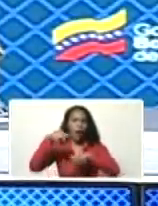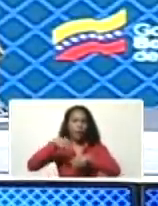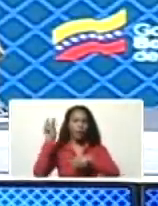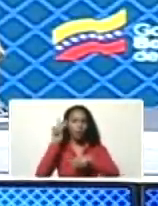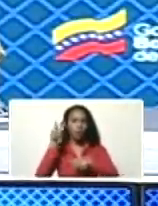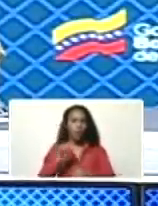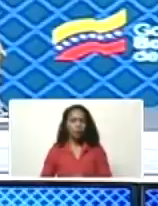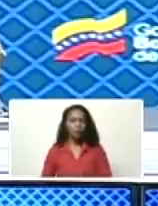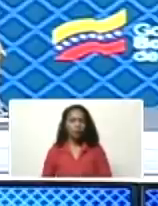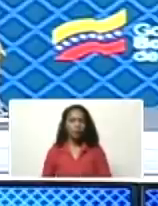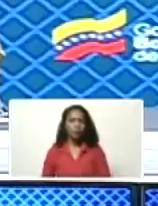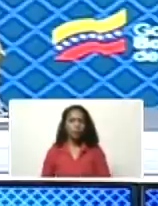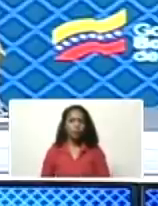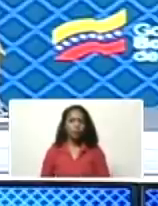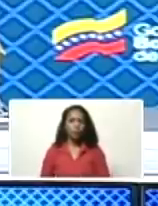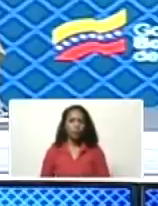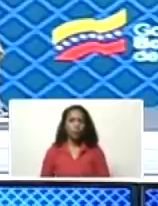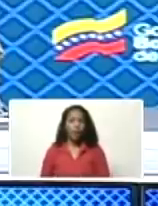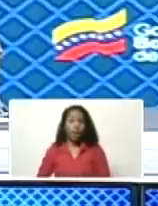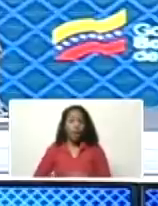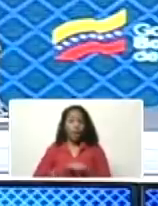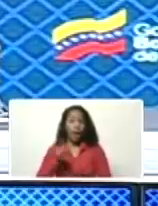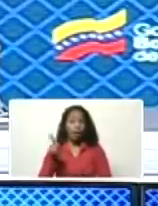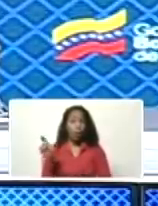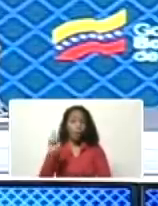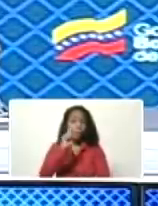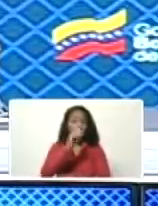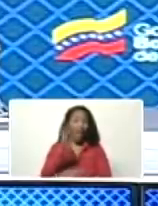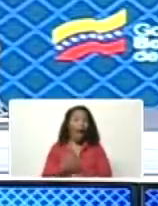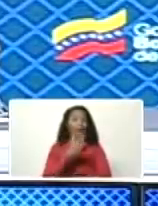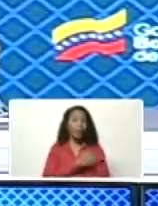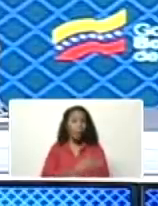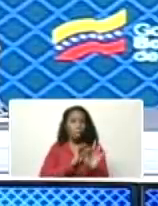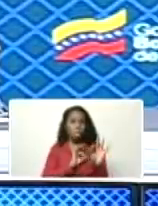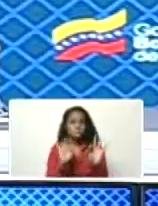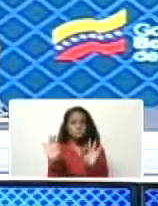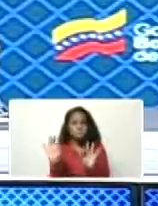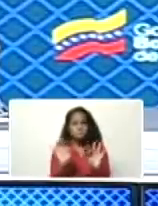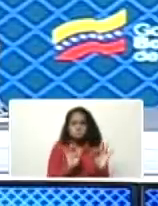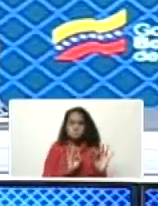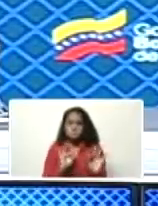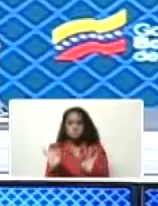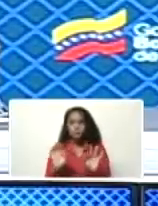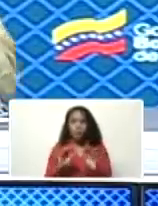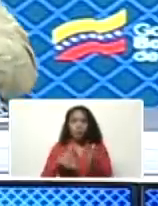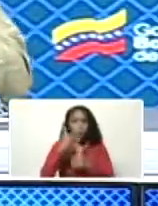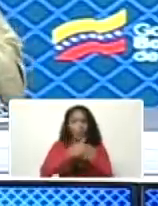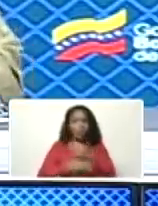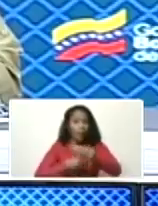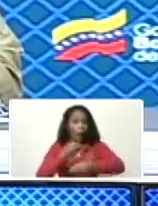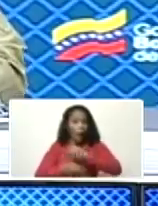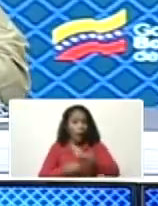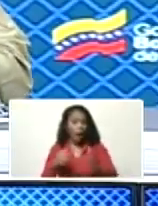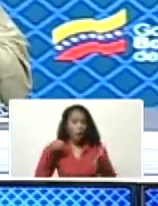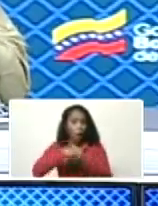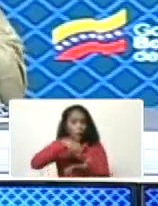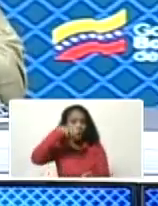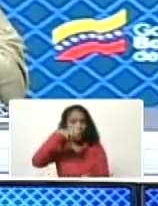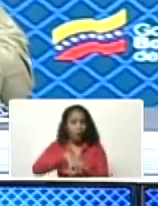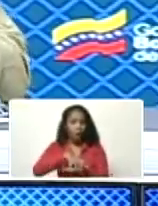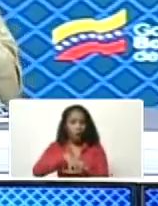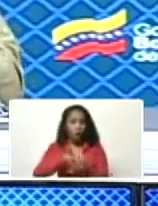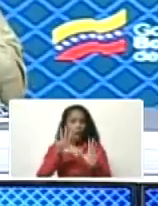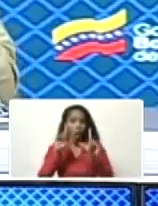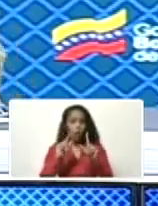Venezuela. Fueron los meses previos de preparación de lo que después sería el golpe de Estado